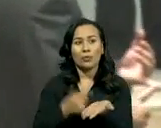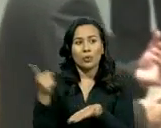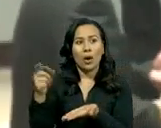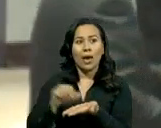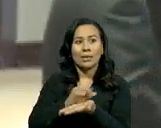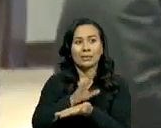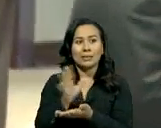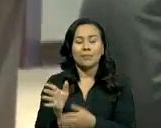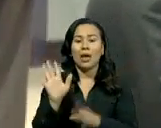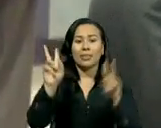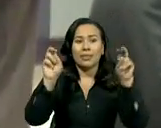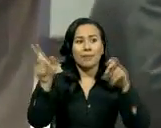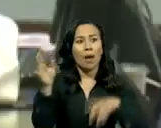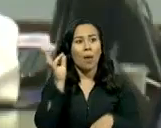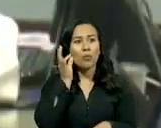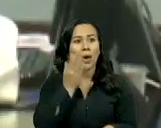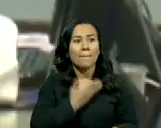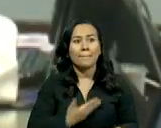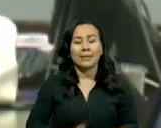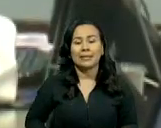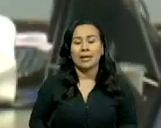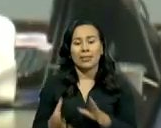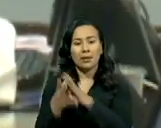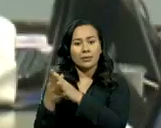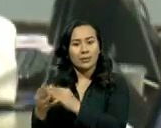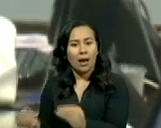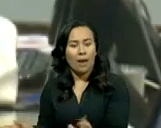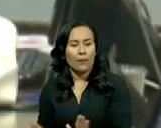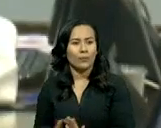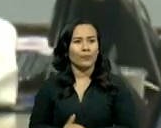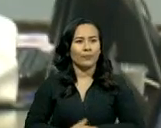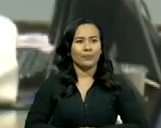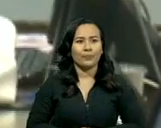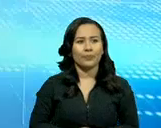de la presidenta quedó en el limbo. Informó Javier Gallo.